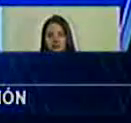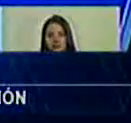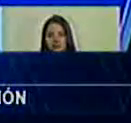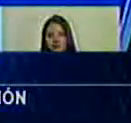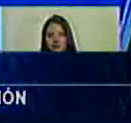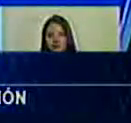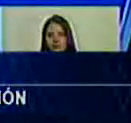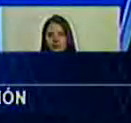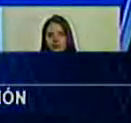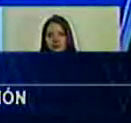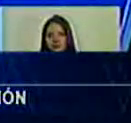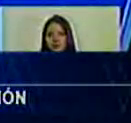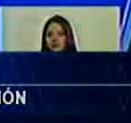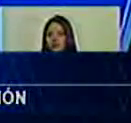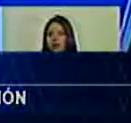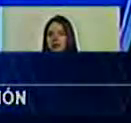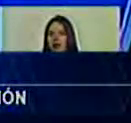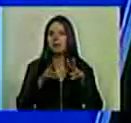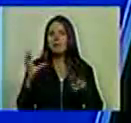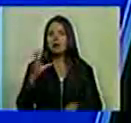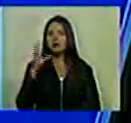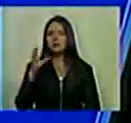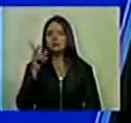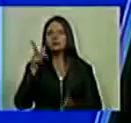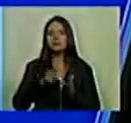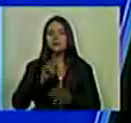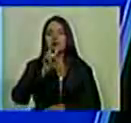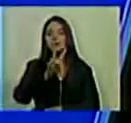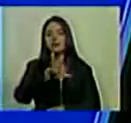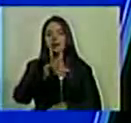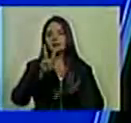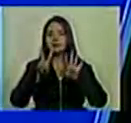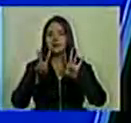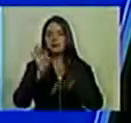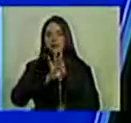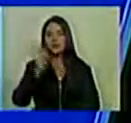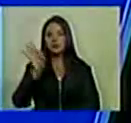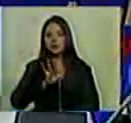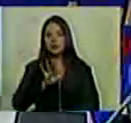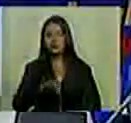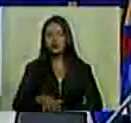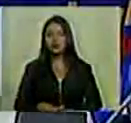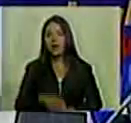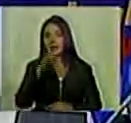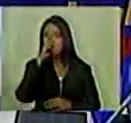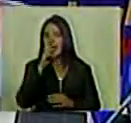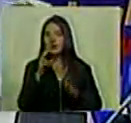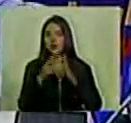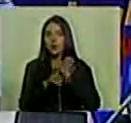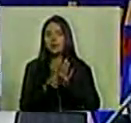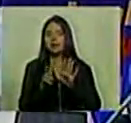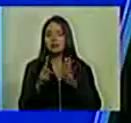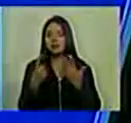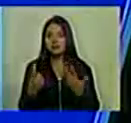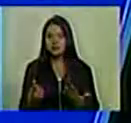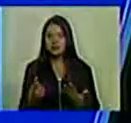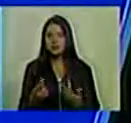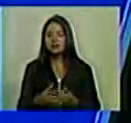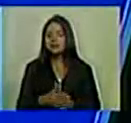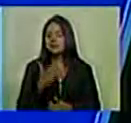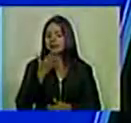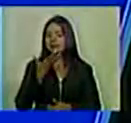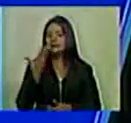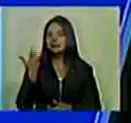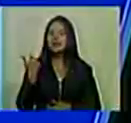El plebiscito de la paz en Colombia participó el 37% en el 2016. Y en la reciente